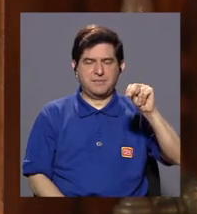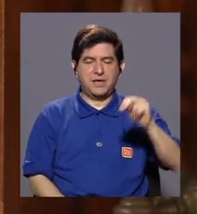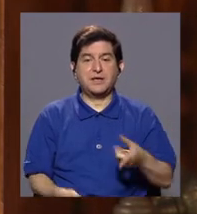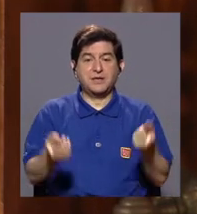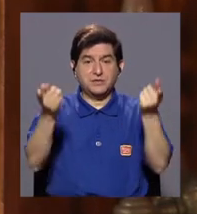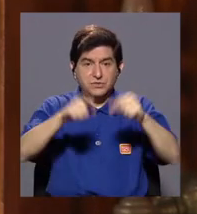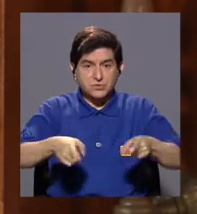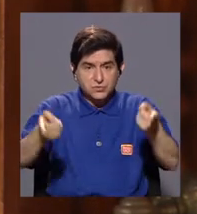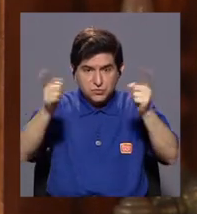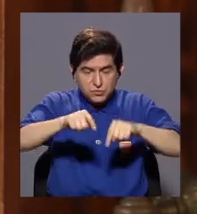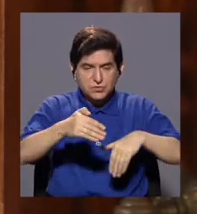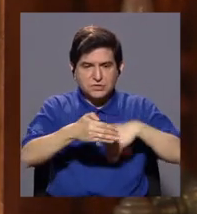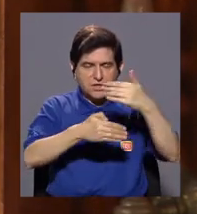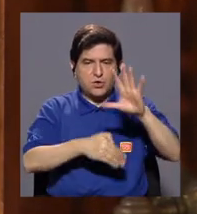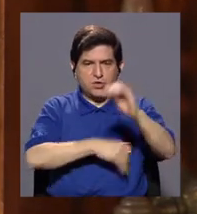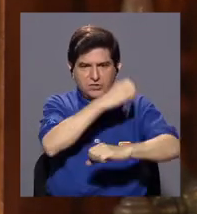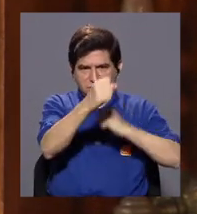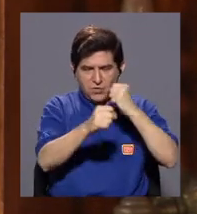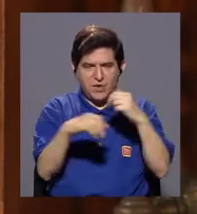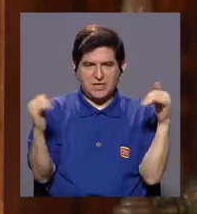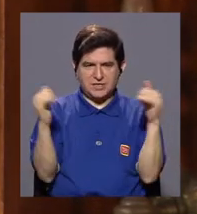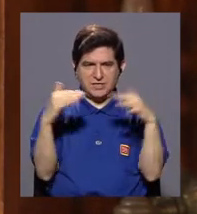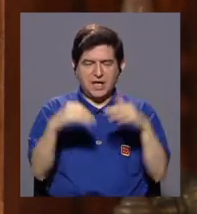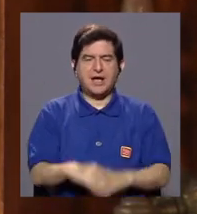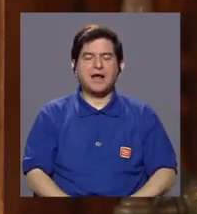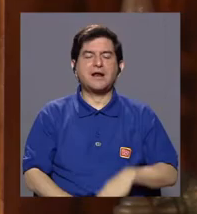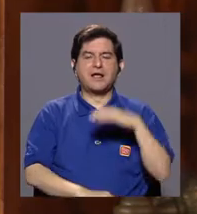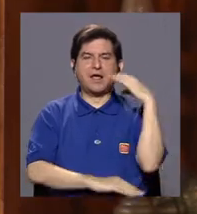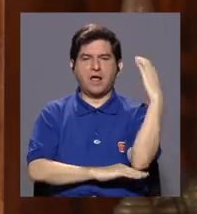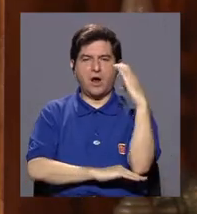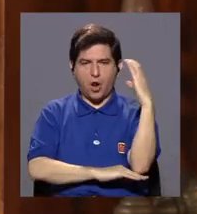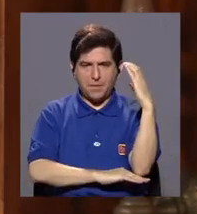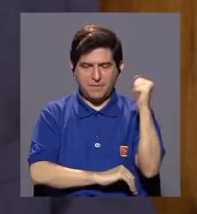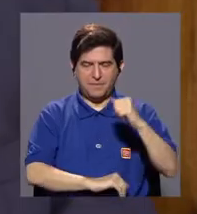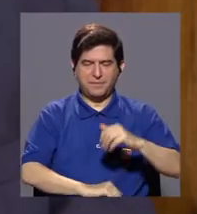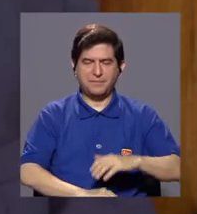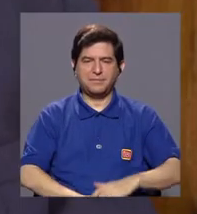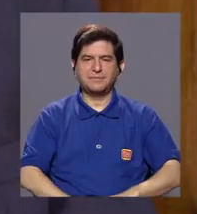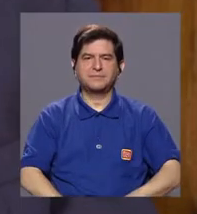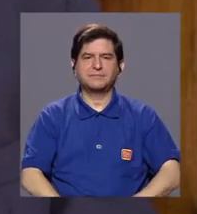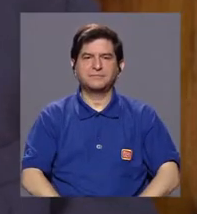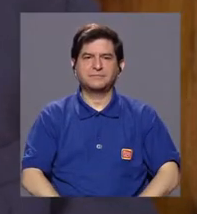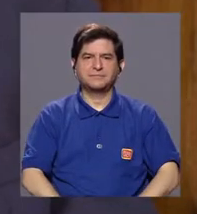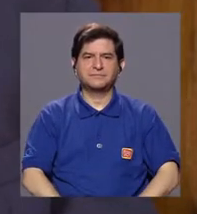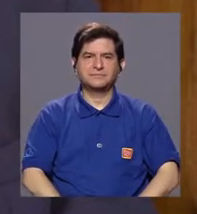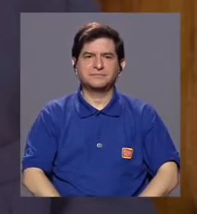que acaba de terminar después de 50 años de guerra en Colombia. Es decir,